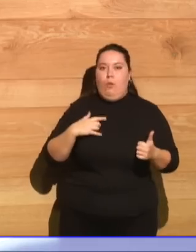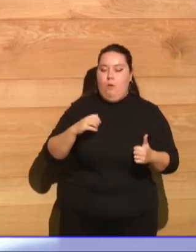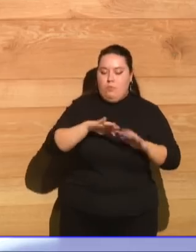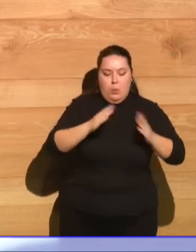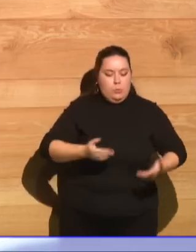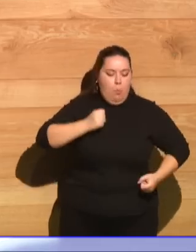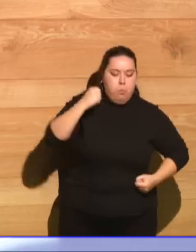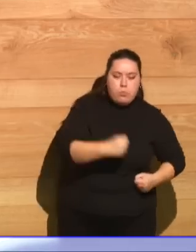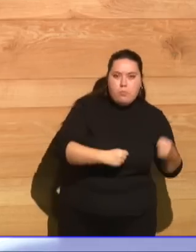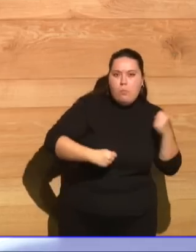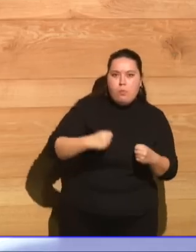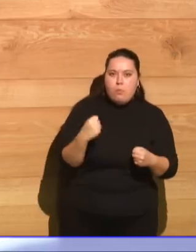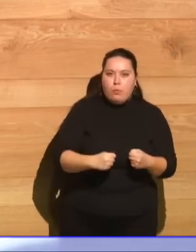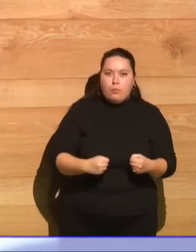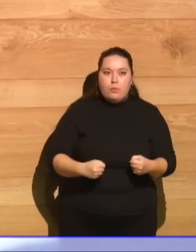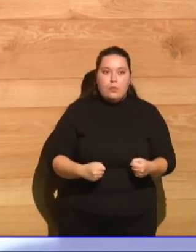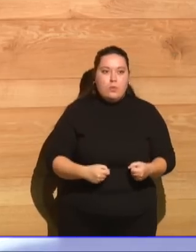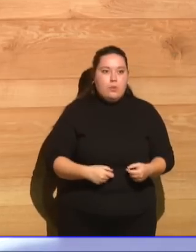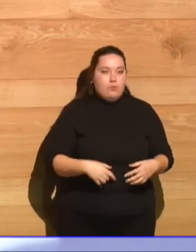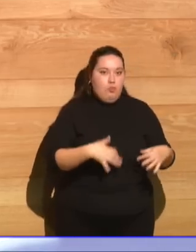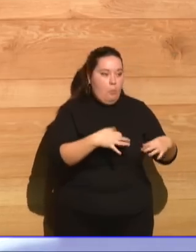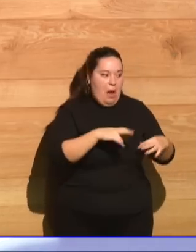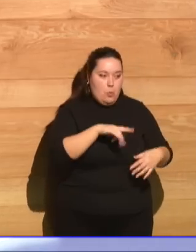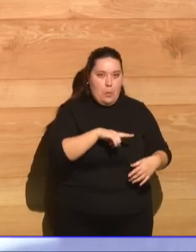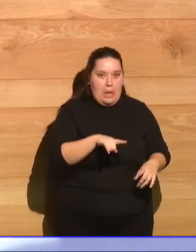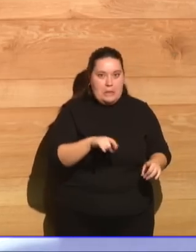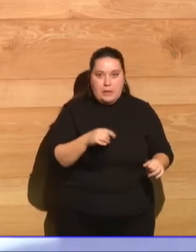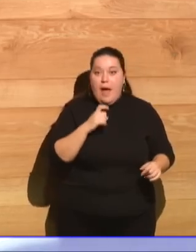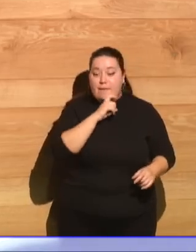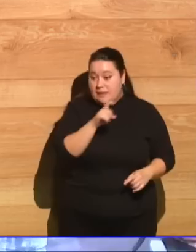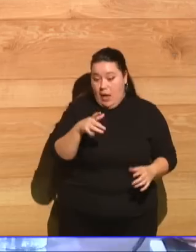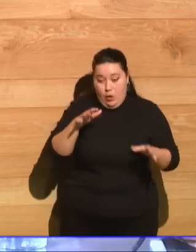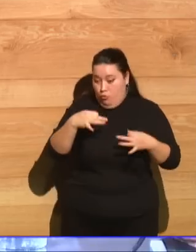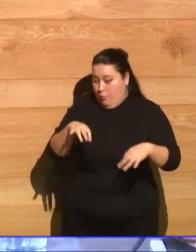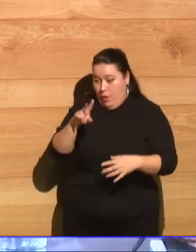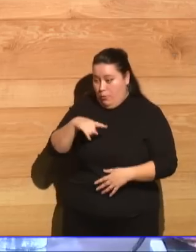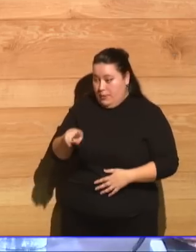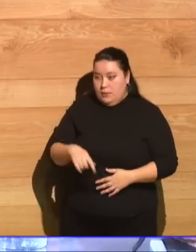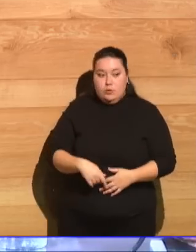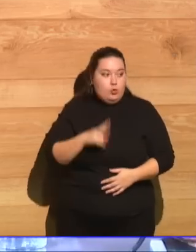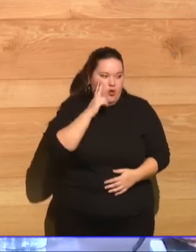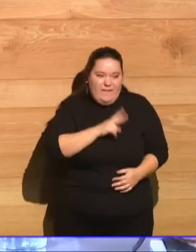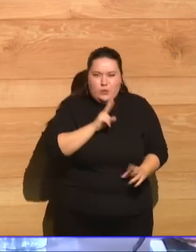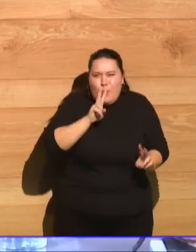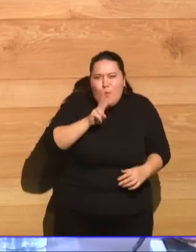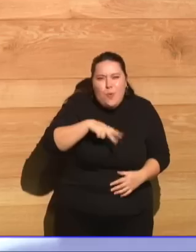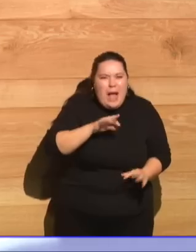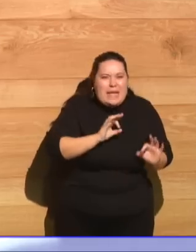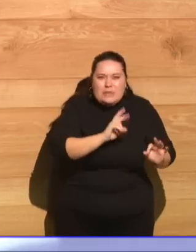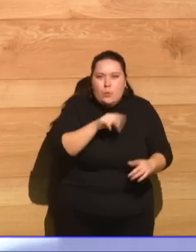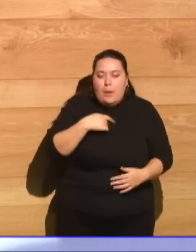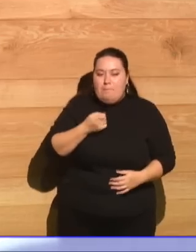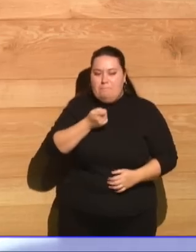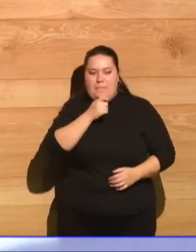mesa. Correcto. No es normal. No es normal. Avisa. No le he visto así Avísalo, nunca. avisa que no es normal. Nunca No. le he visto de esa manera. ¿Vale?